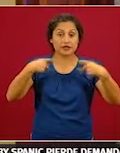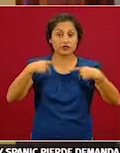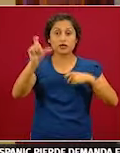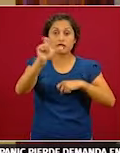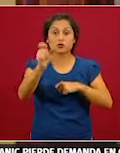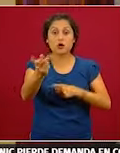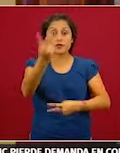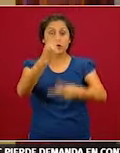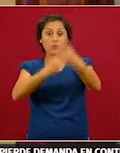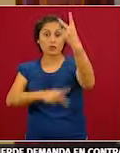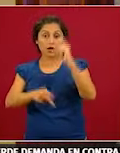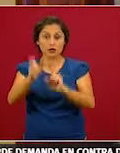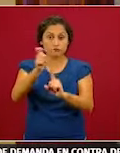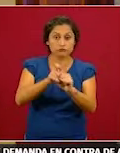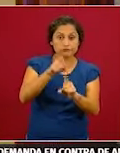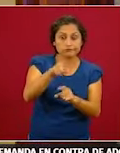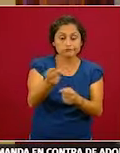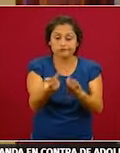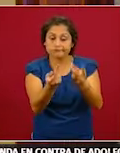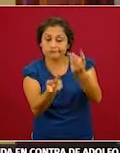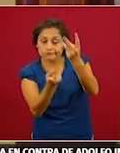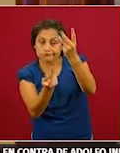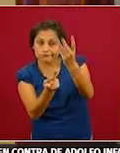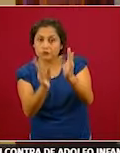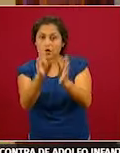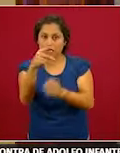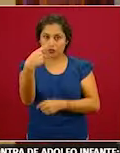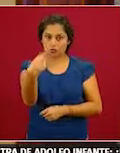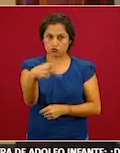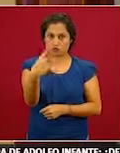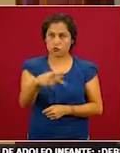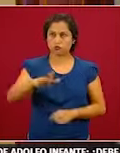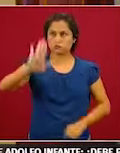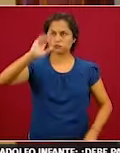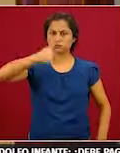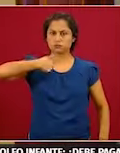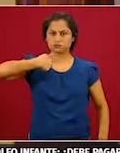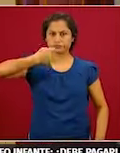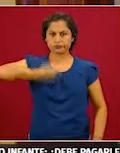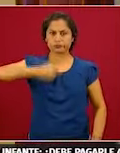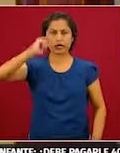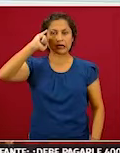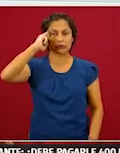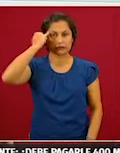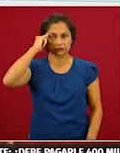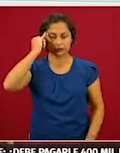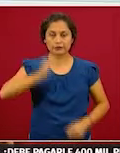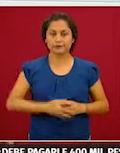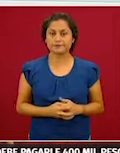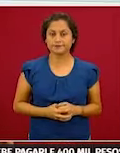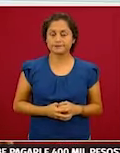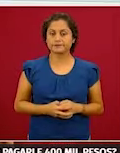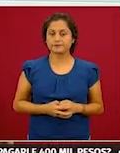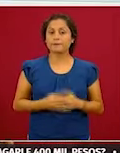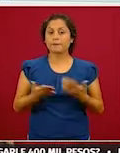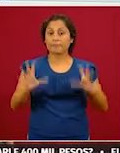de realizarles el estudio epidemiológico así se autoidentificaron como población indígena. Son